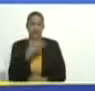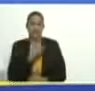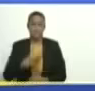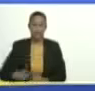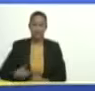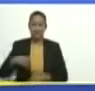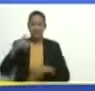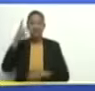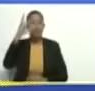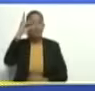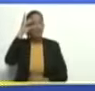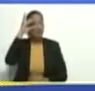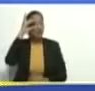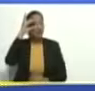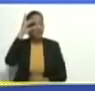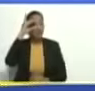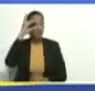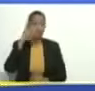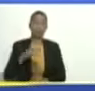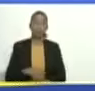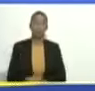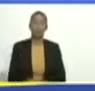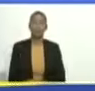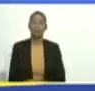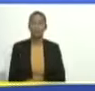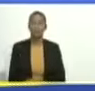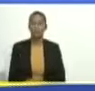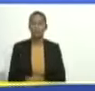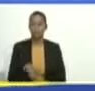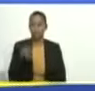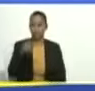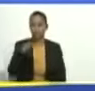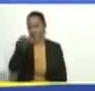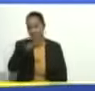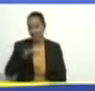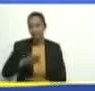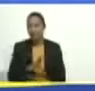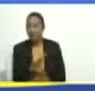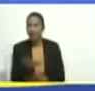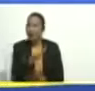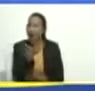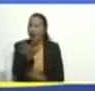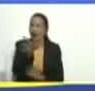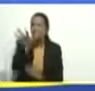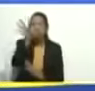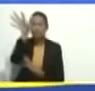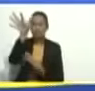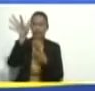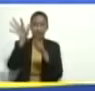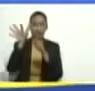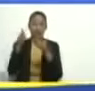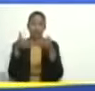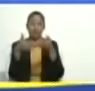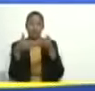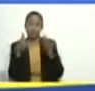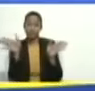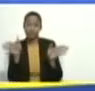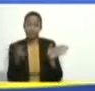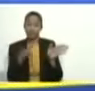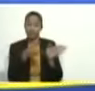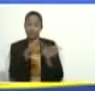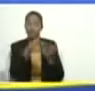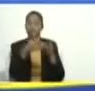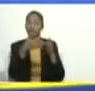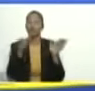ya en el sector El Árbol, esa zona allá arriba de Isaías, inaugurando la base